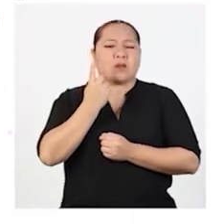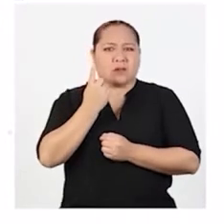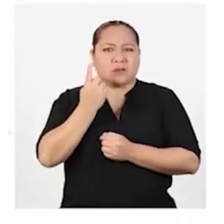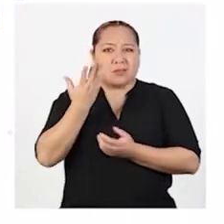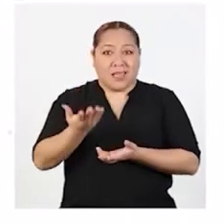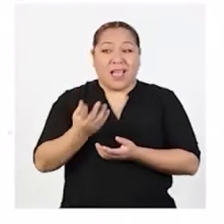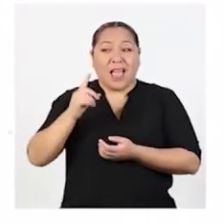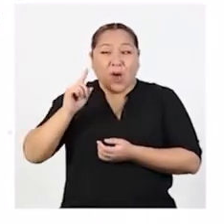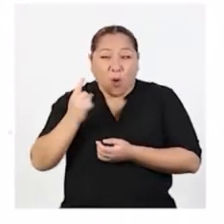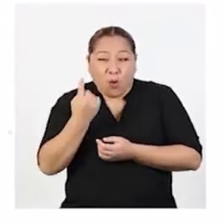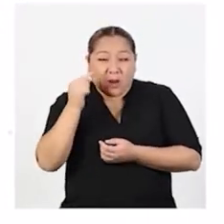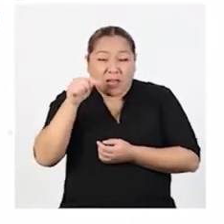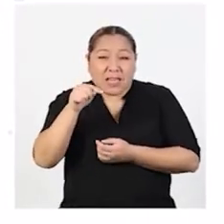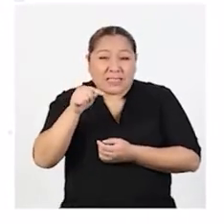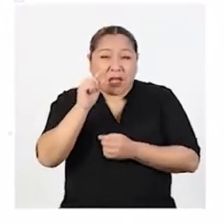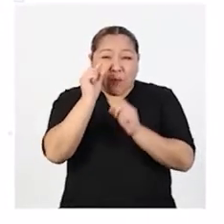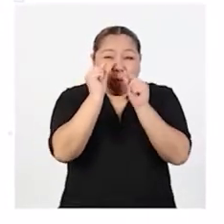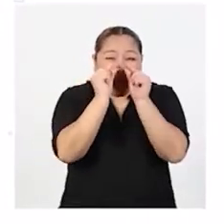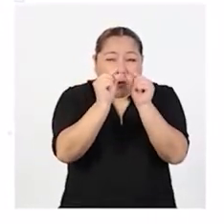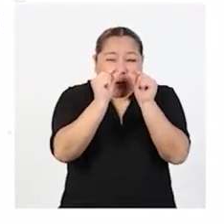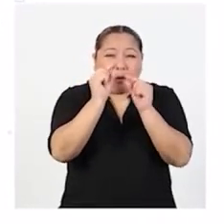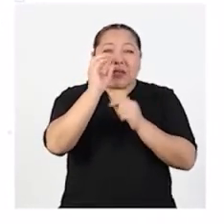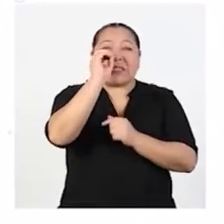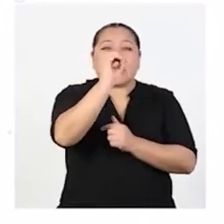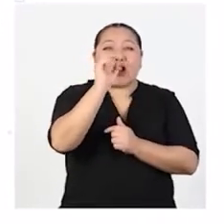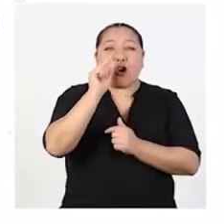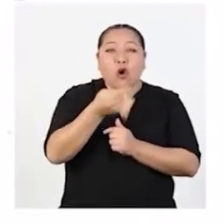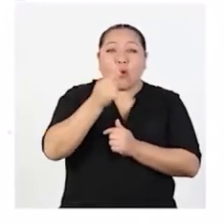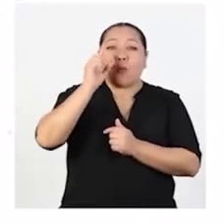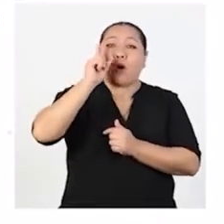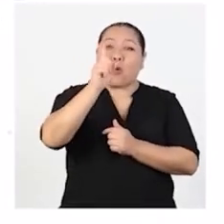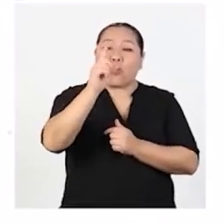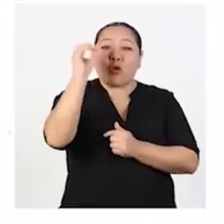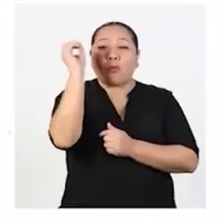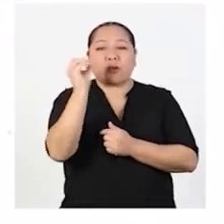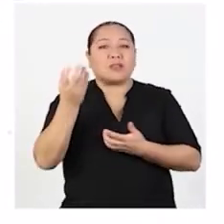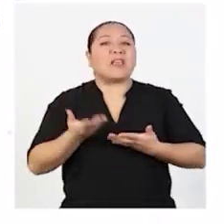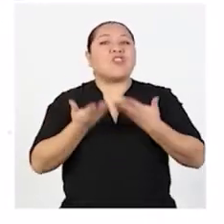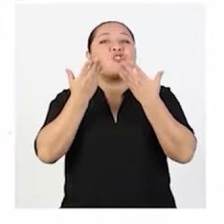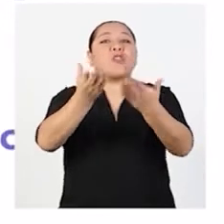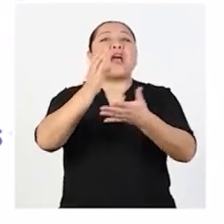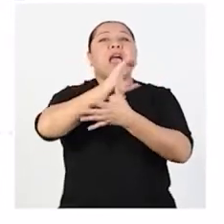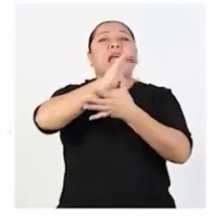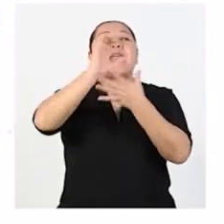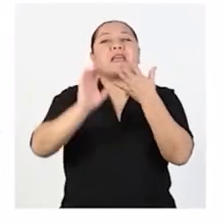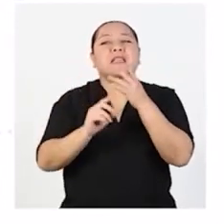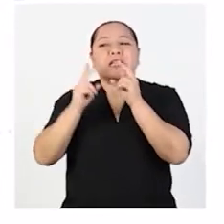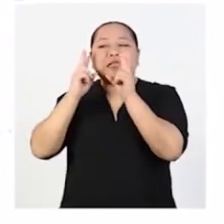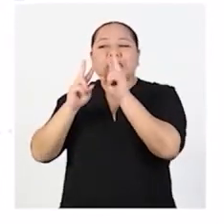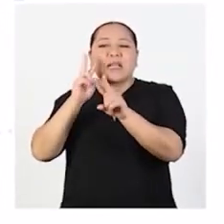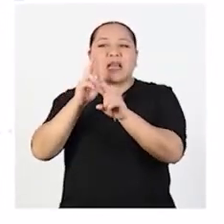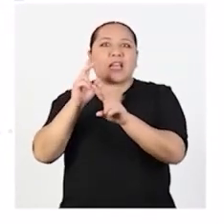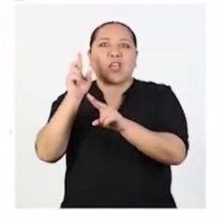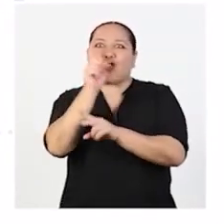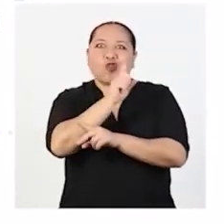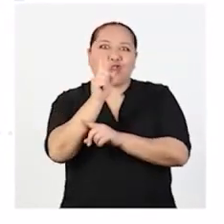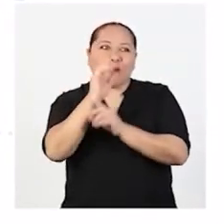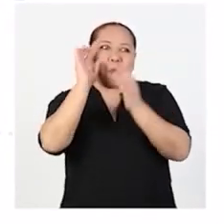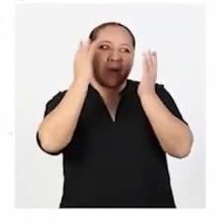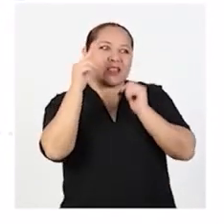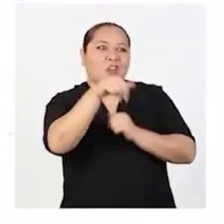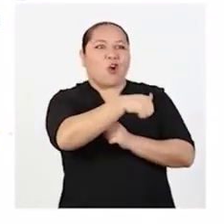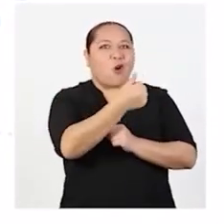ese pequeño 0,1% que nos otorga características visiblemente no idénticas a las demás